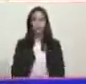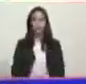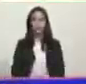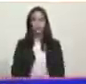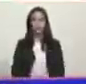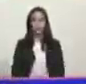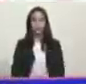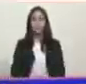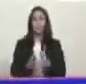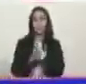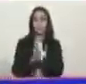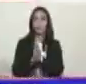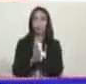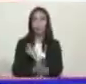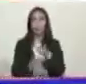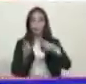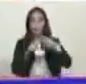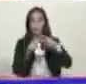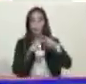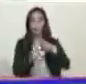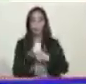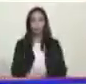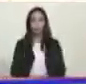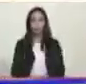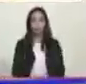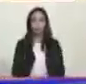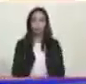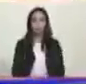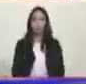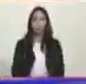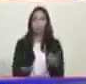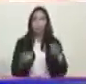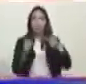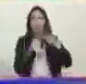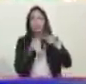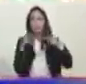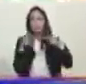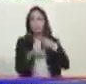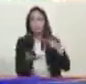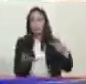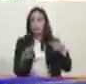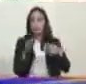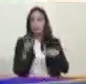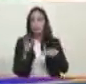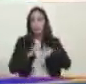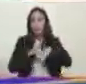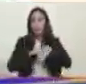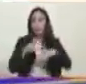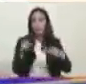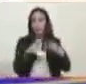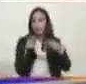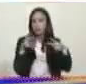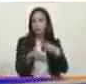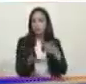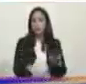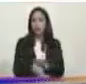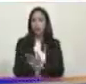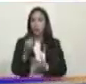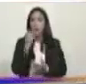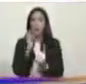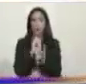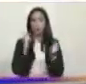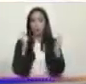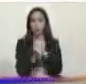Por favor, Hipólito, segundo vértice. Sí, bueno, este vértice, compañero presidente, cambia un poco la dimensión